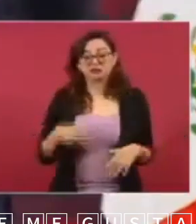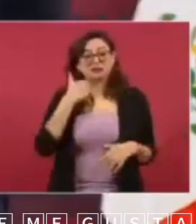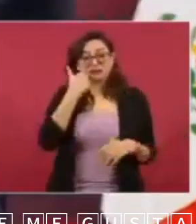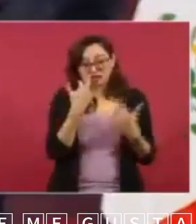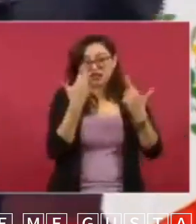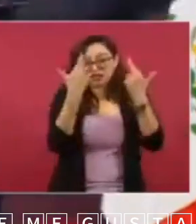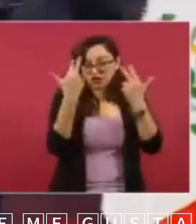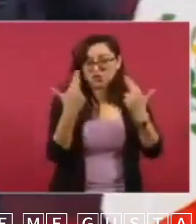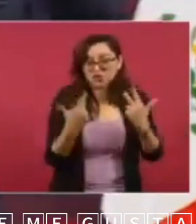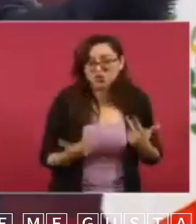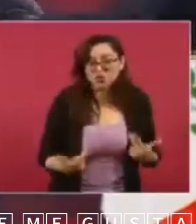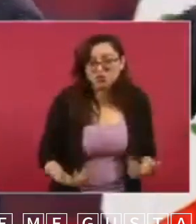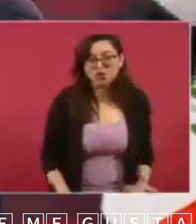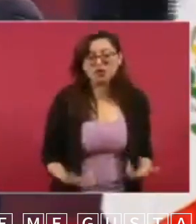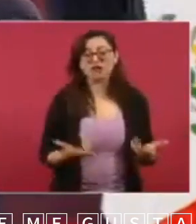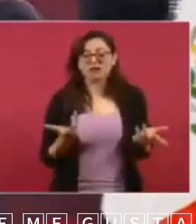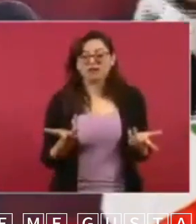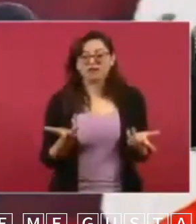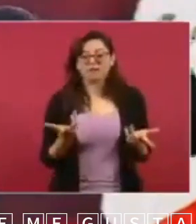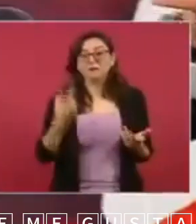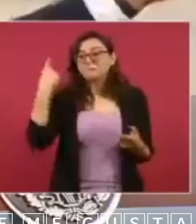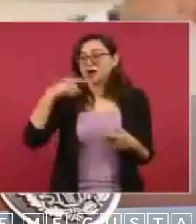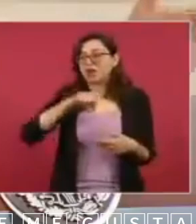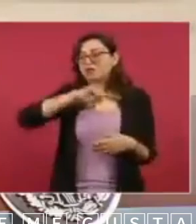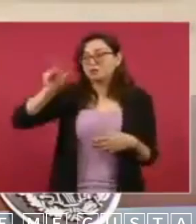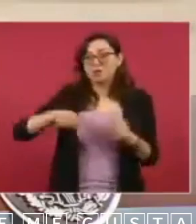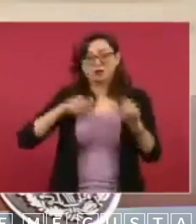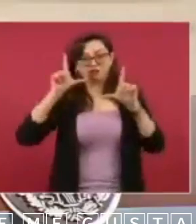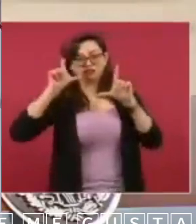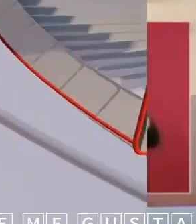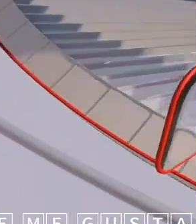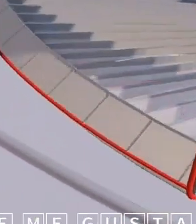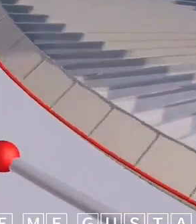para que haya nota.